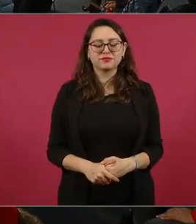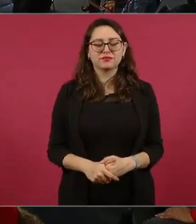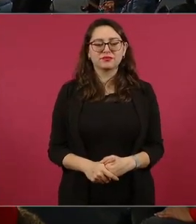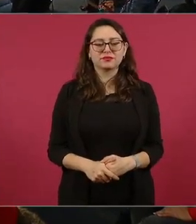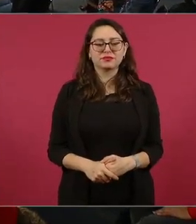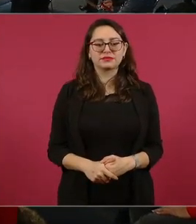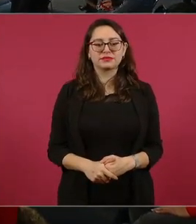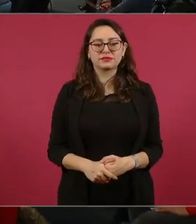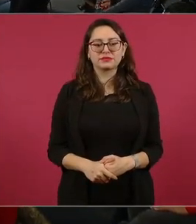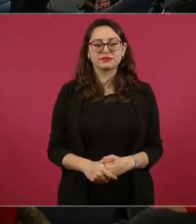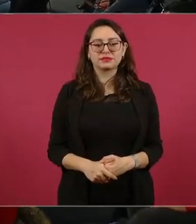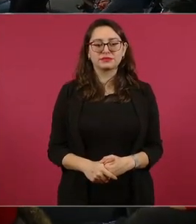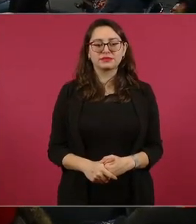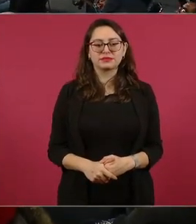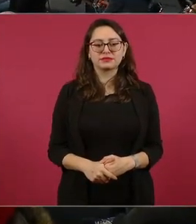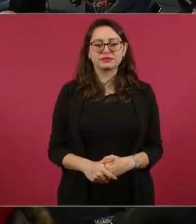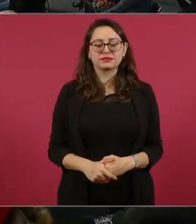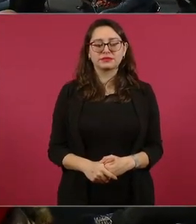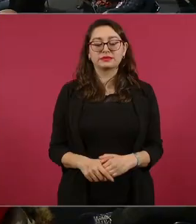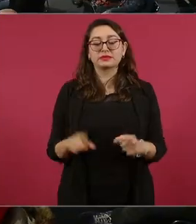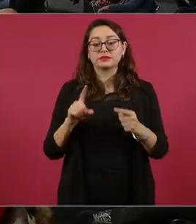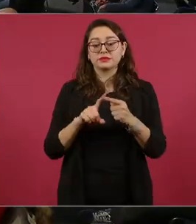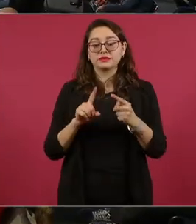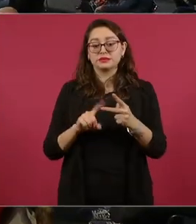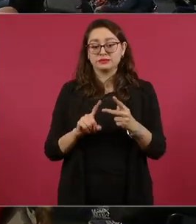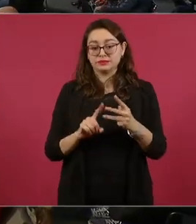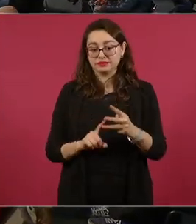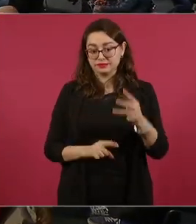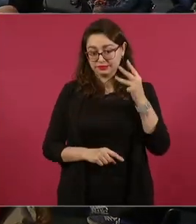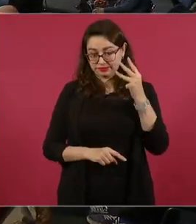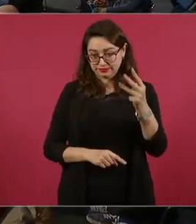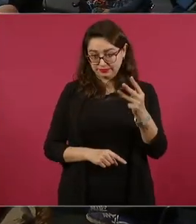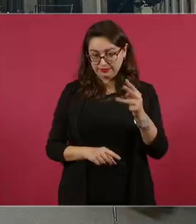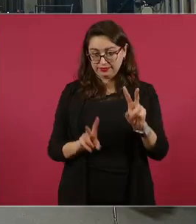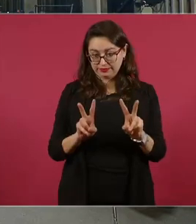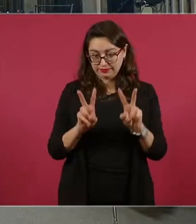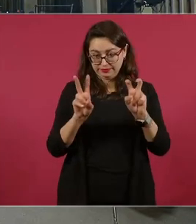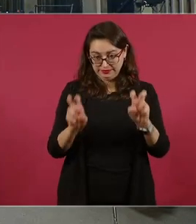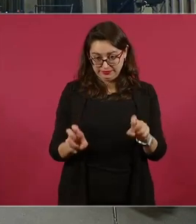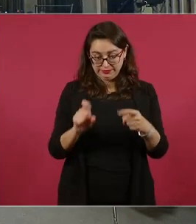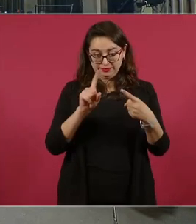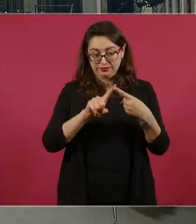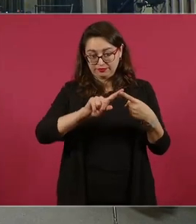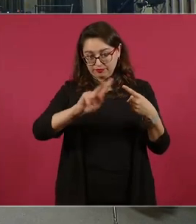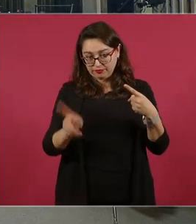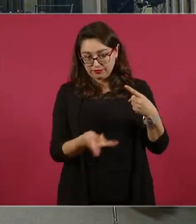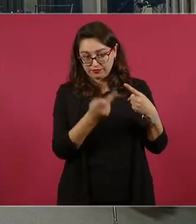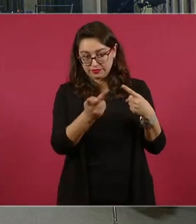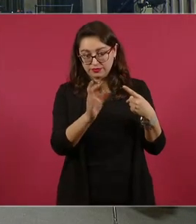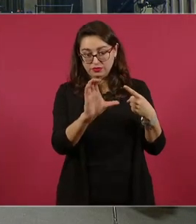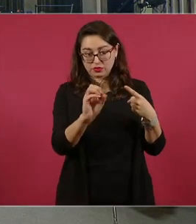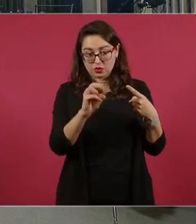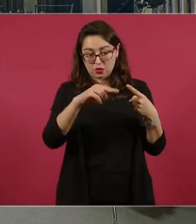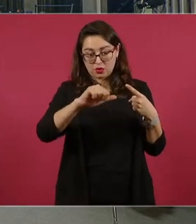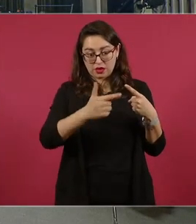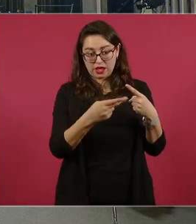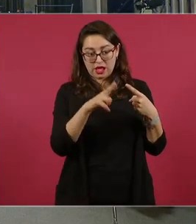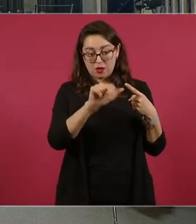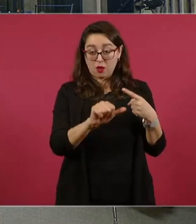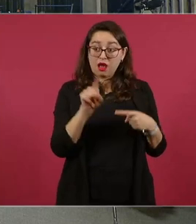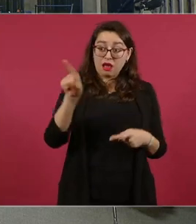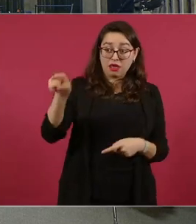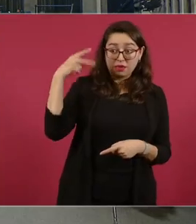Señor presidente, con tres temas rápido. Uno para los funcionarios de Conagua. En la región de Coatepec, Veracruz, que usted